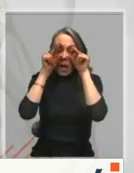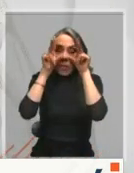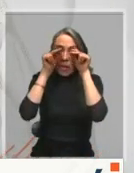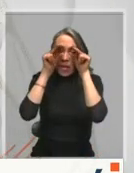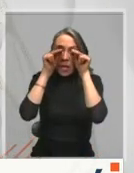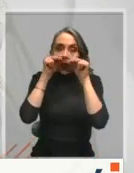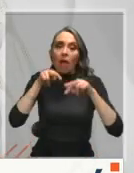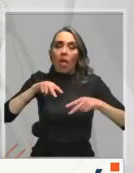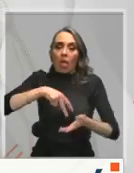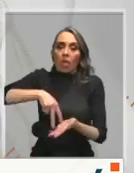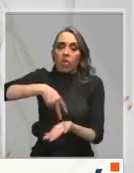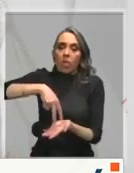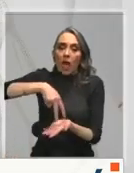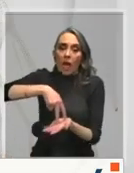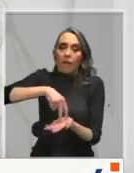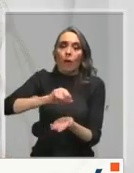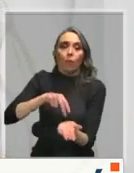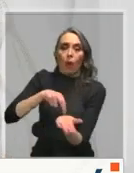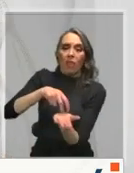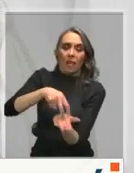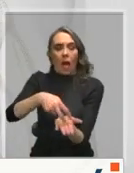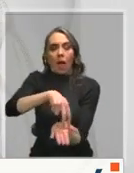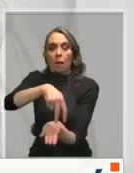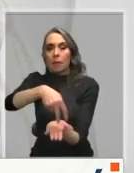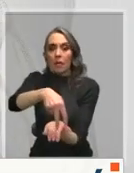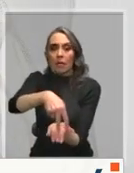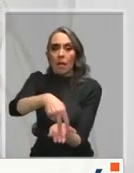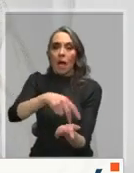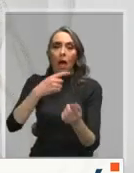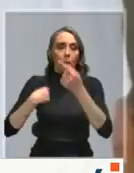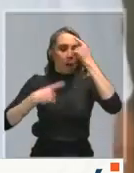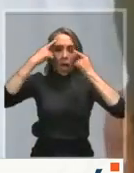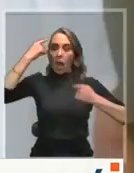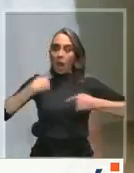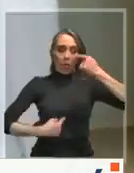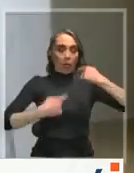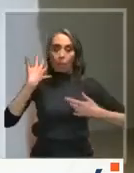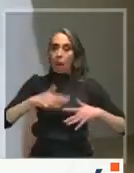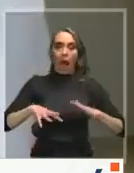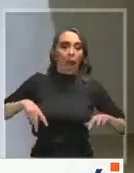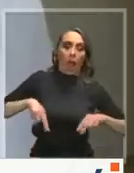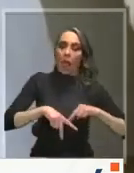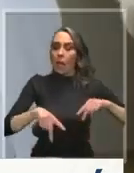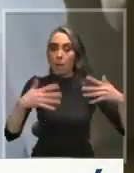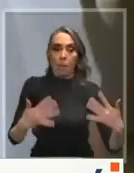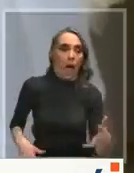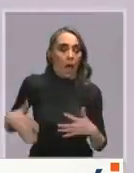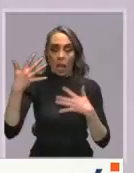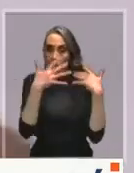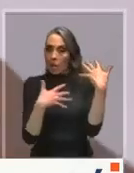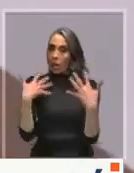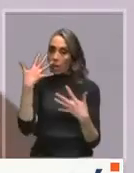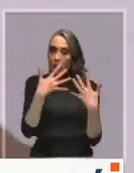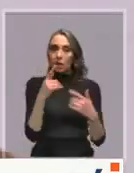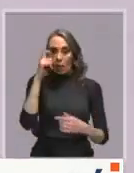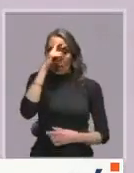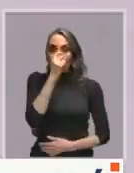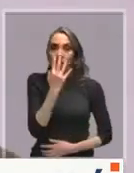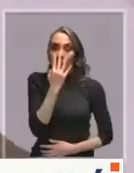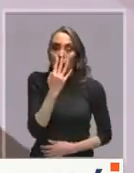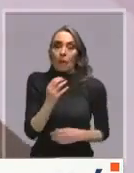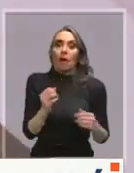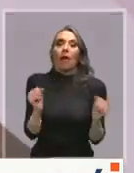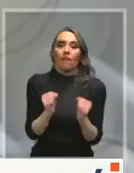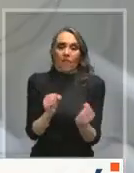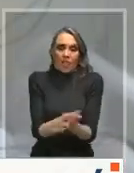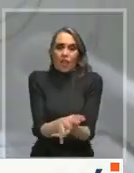debilidad en las piernas, inestabilidad al caminar y movimiento descoordinado. Los síntomas graves incluyen dificultad respiratoria, entumecimiento